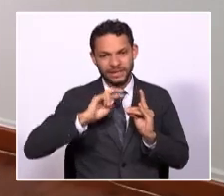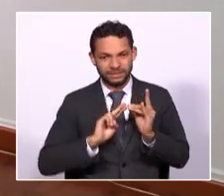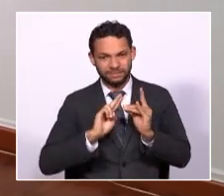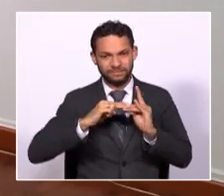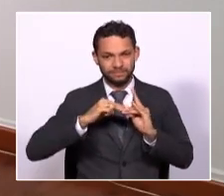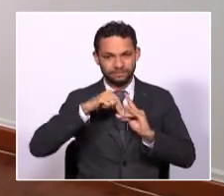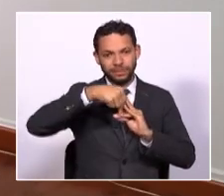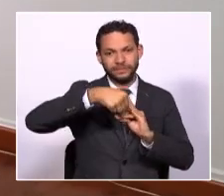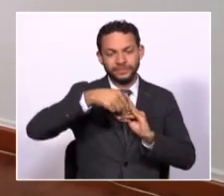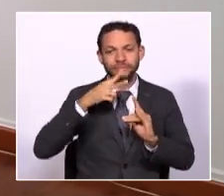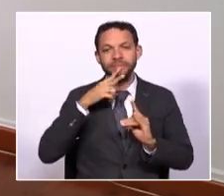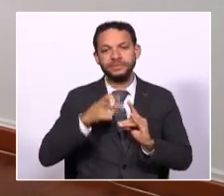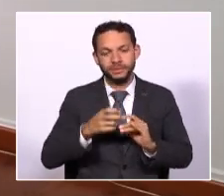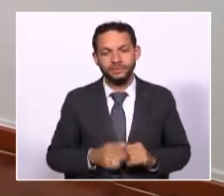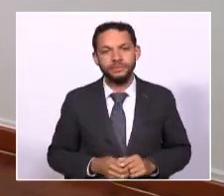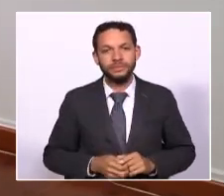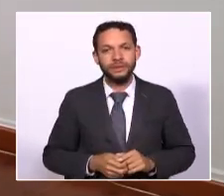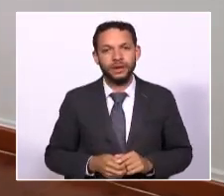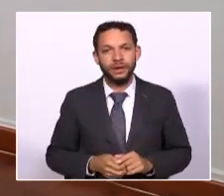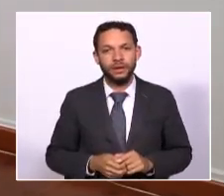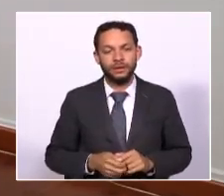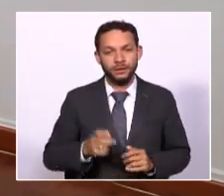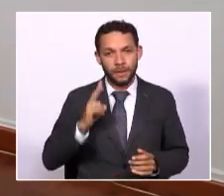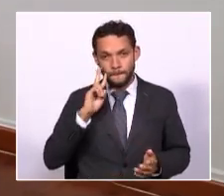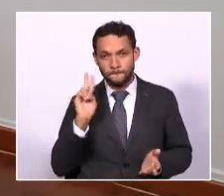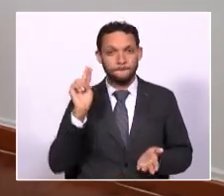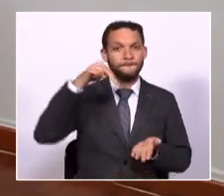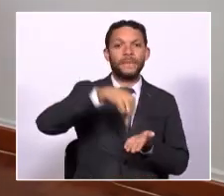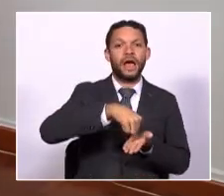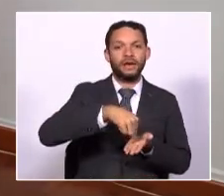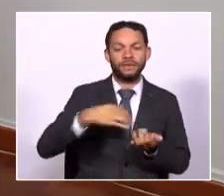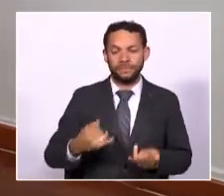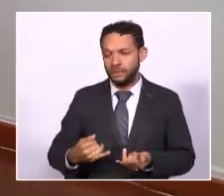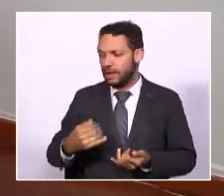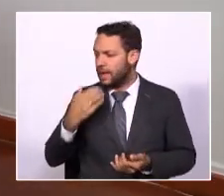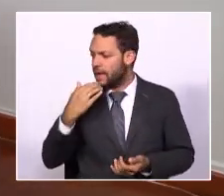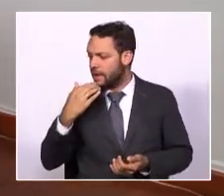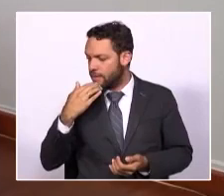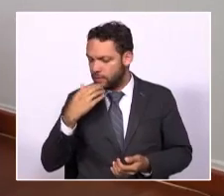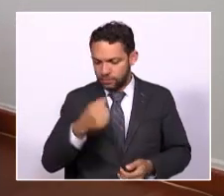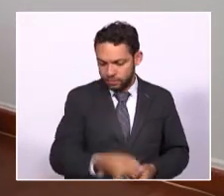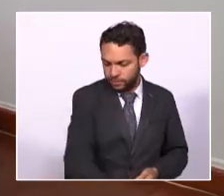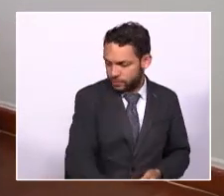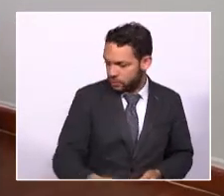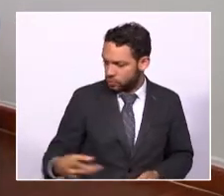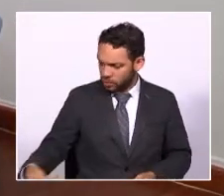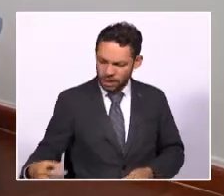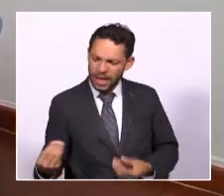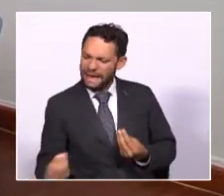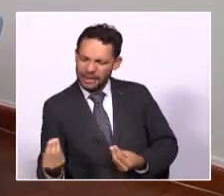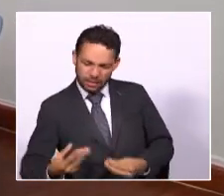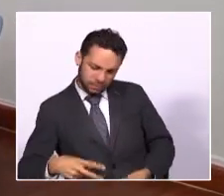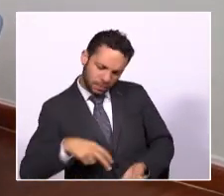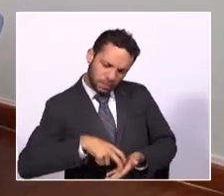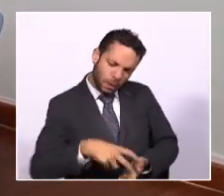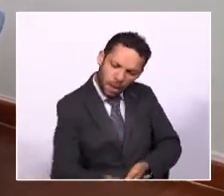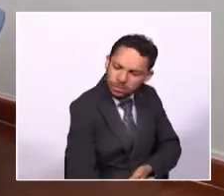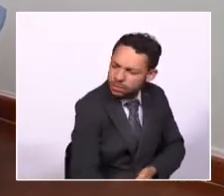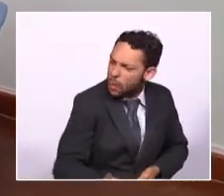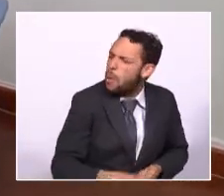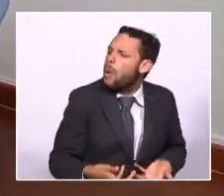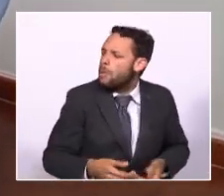acá. Si usted fuera a recoger este micrófono del piso, ¿usted cómo se agacharía?